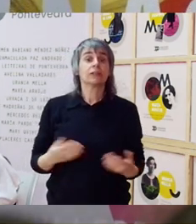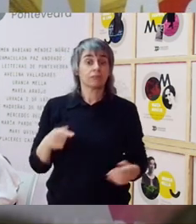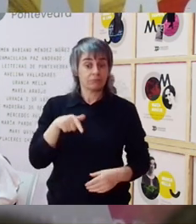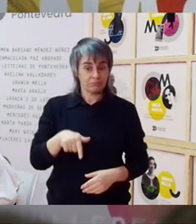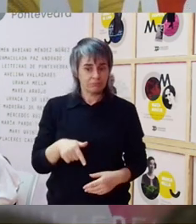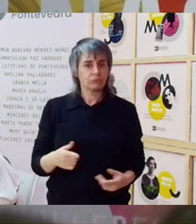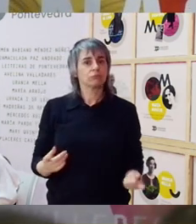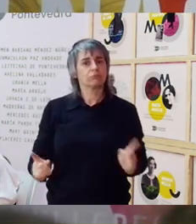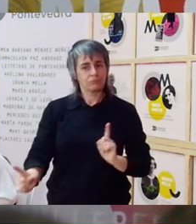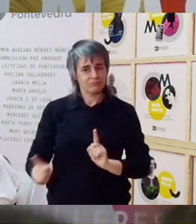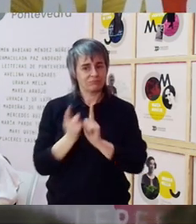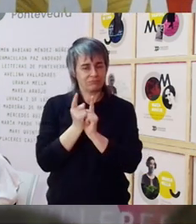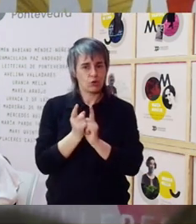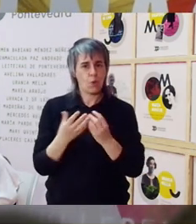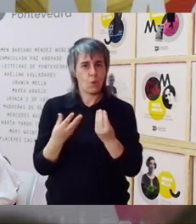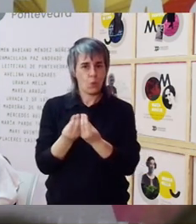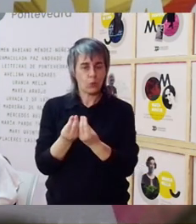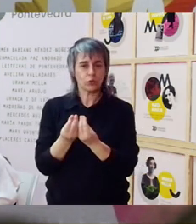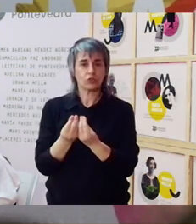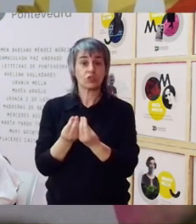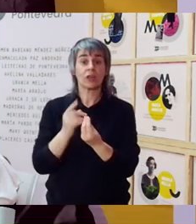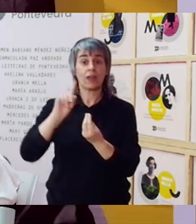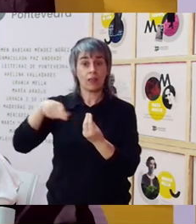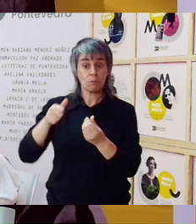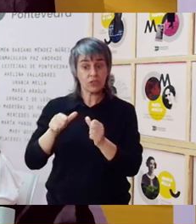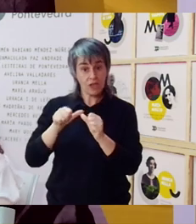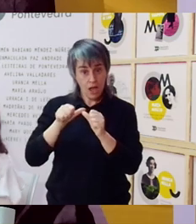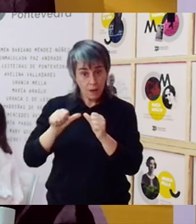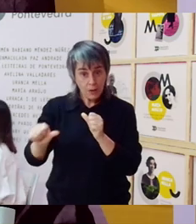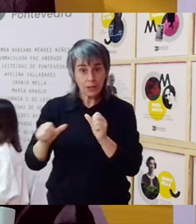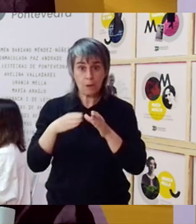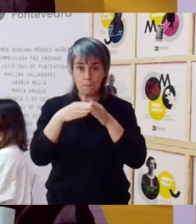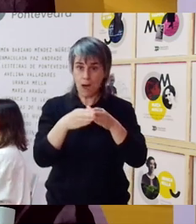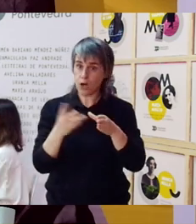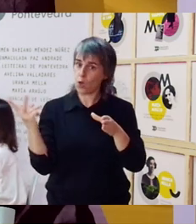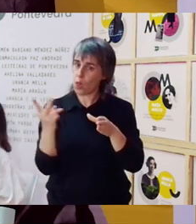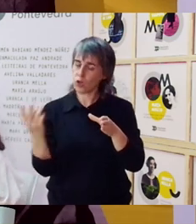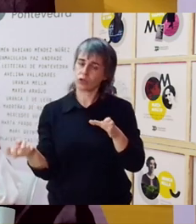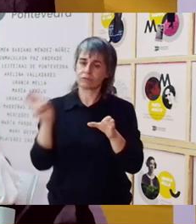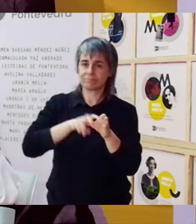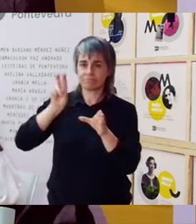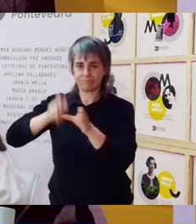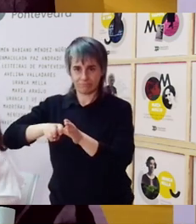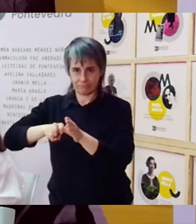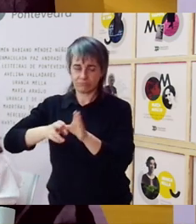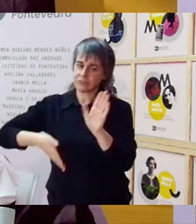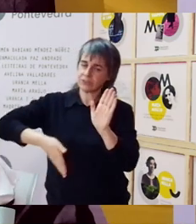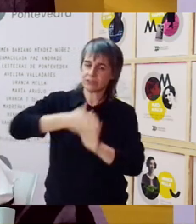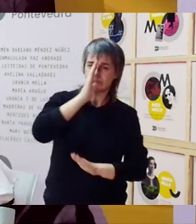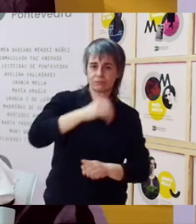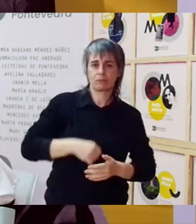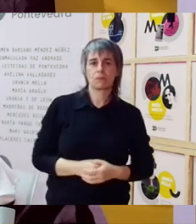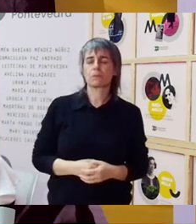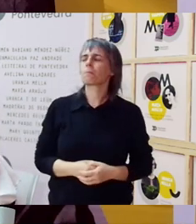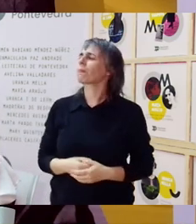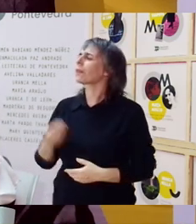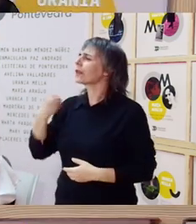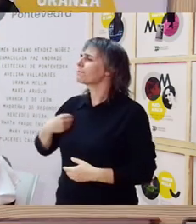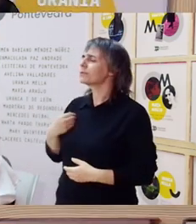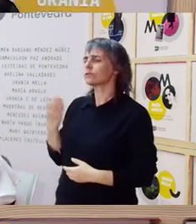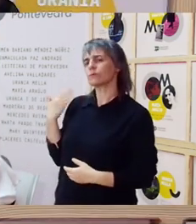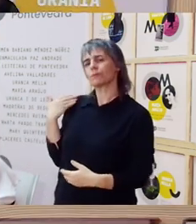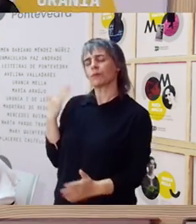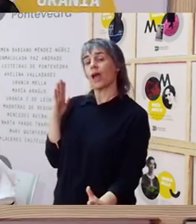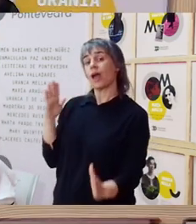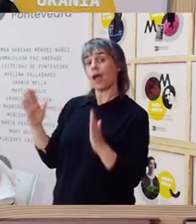xuntos, e despois xa collen barco os dous para Buenos Aires outra vez. Pero aí, en esta etapa,